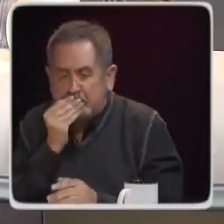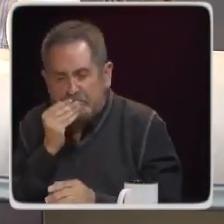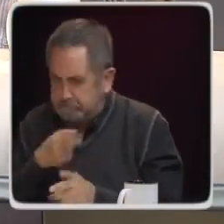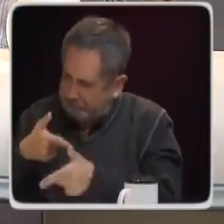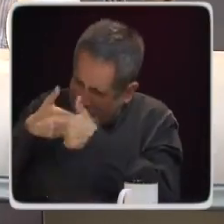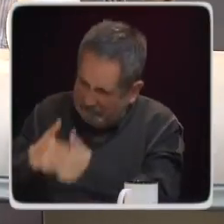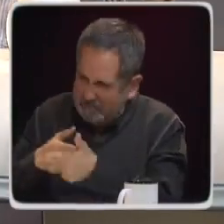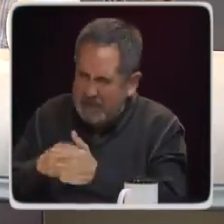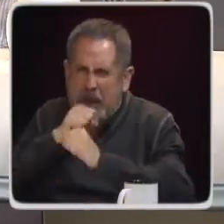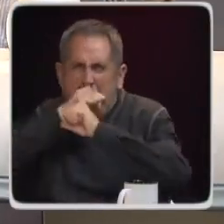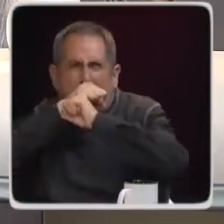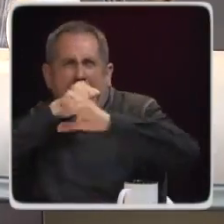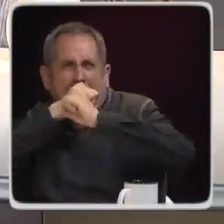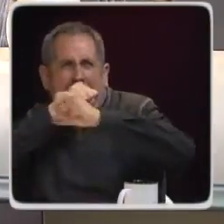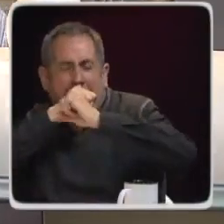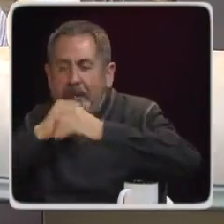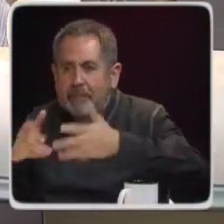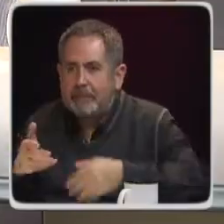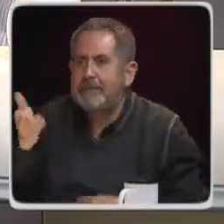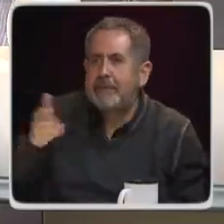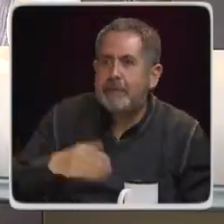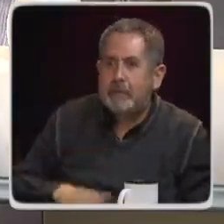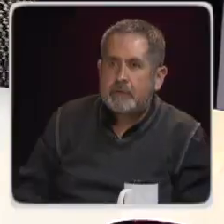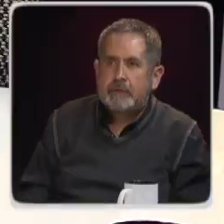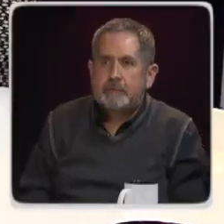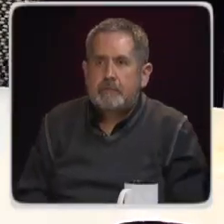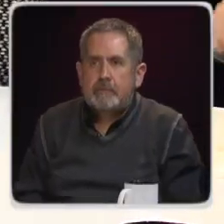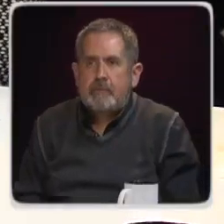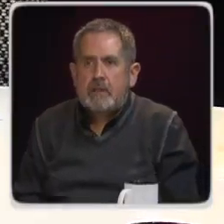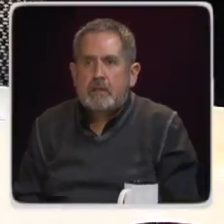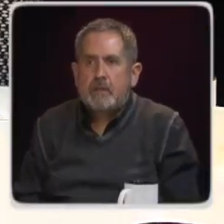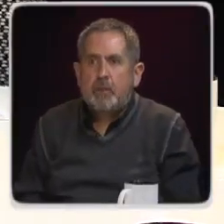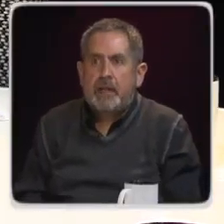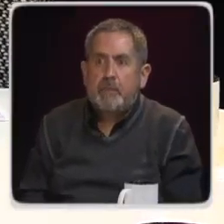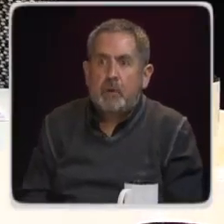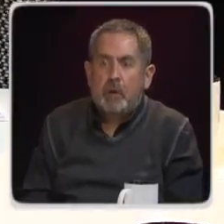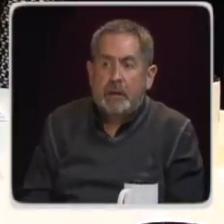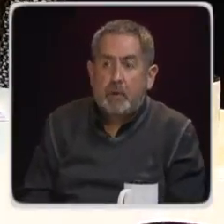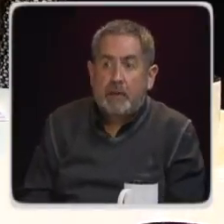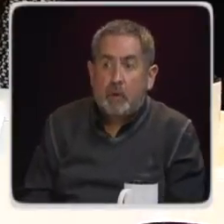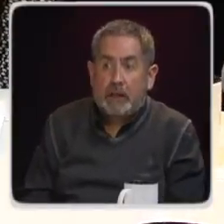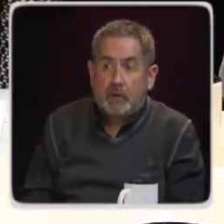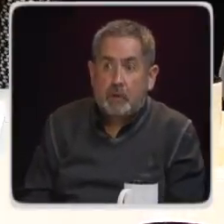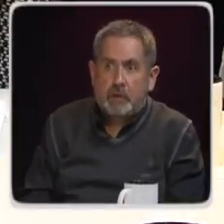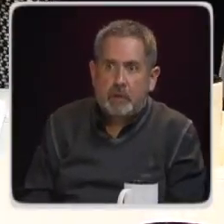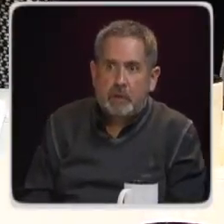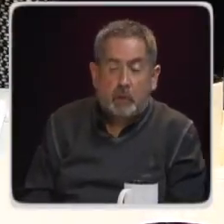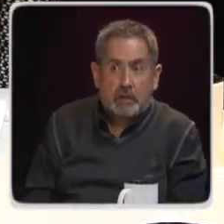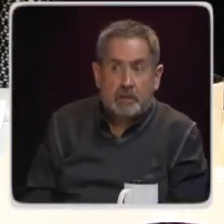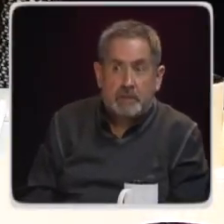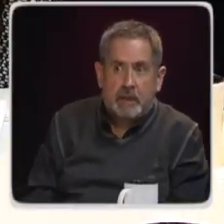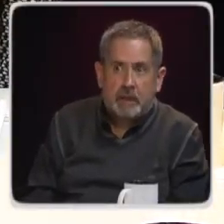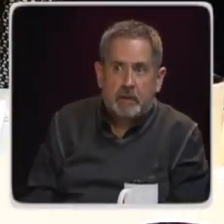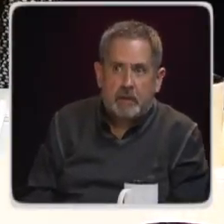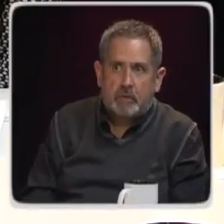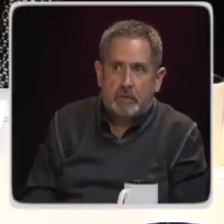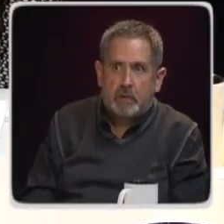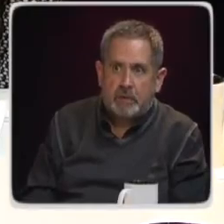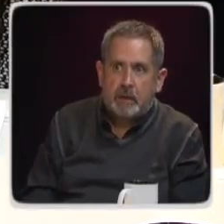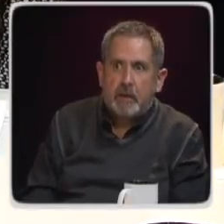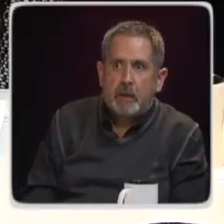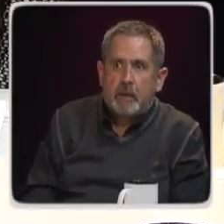estatal lo menciona, hay programas de enseñanza de lengua de señas, pero otros estados no lo tienen, no hay nada en la legislación que los apoye para poder fomentar